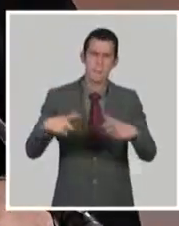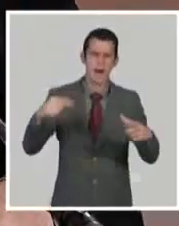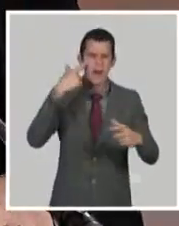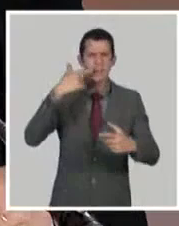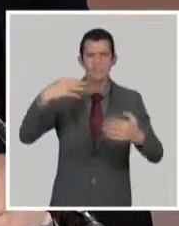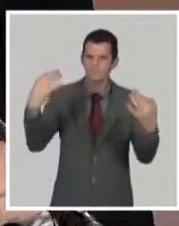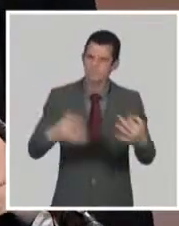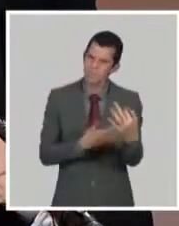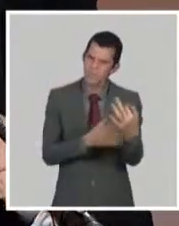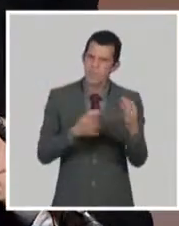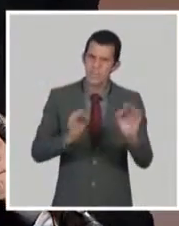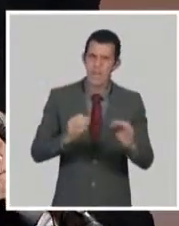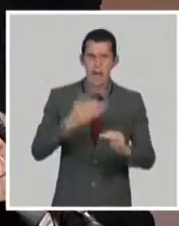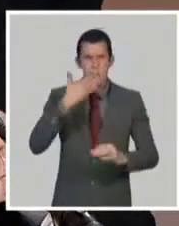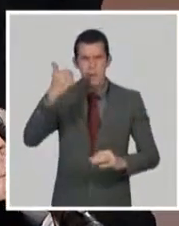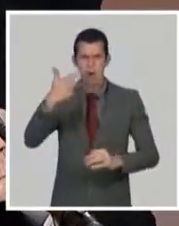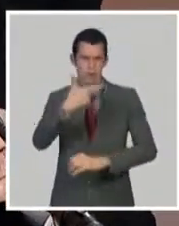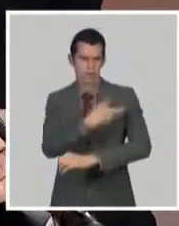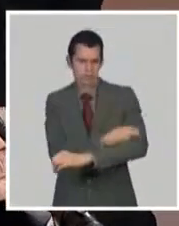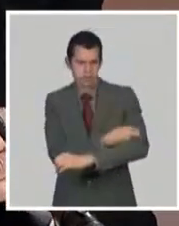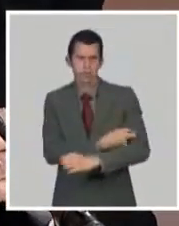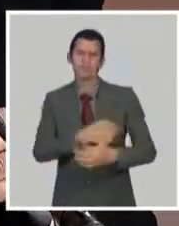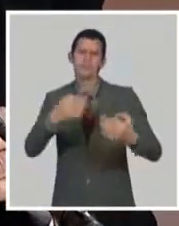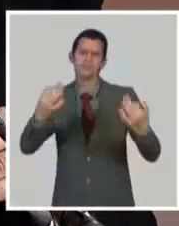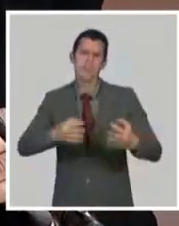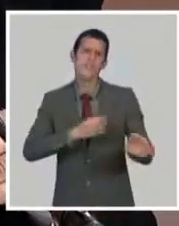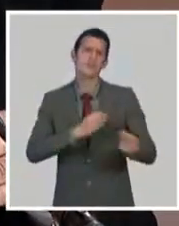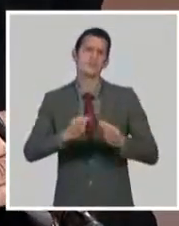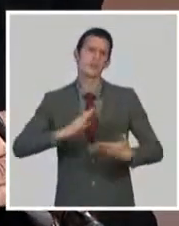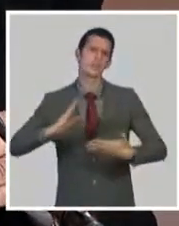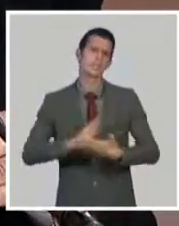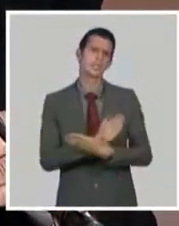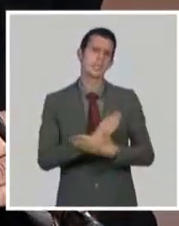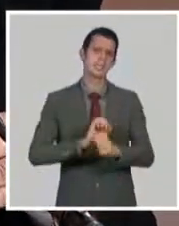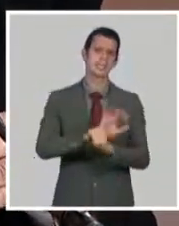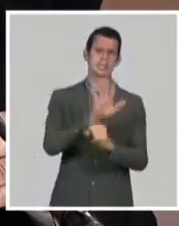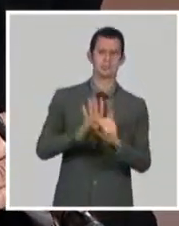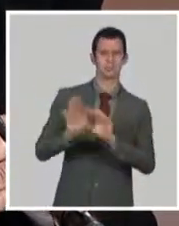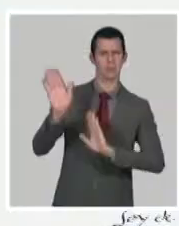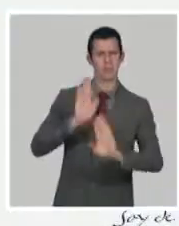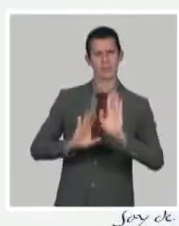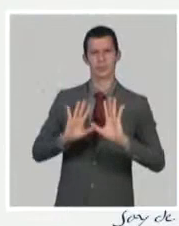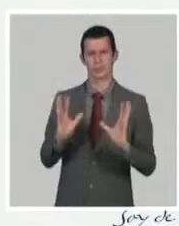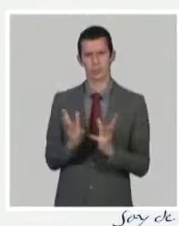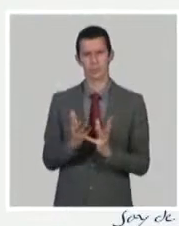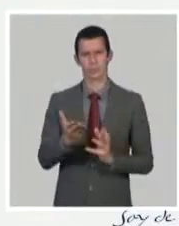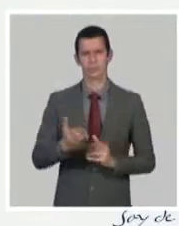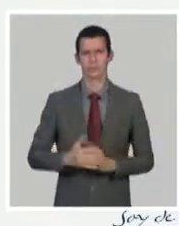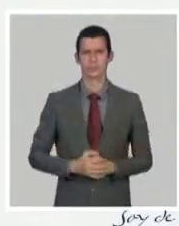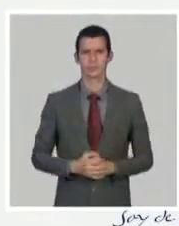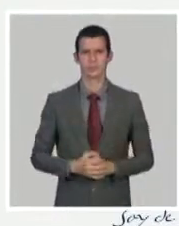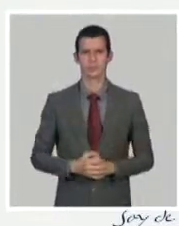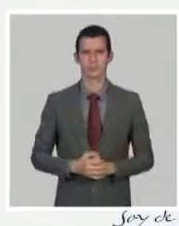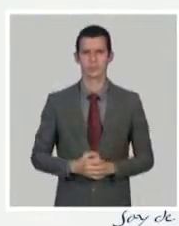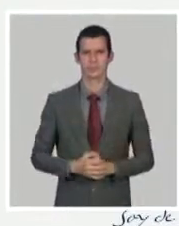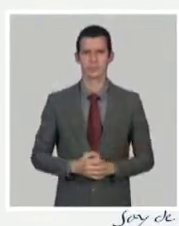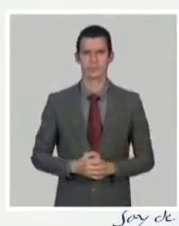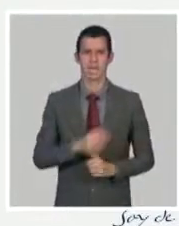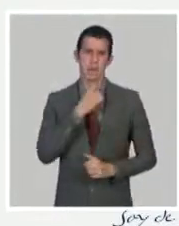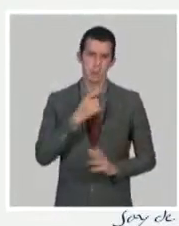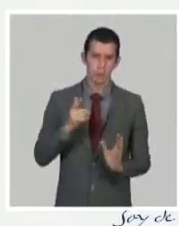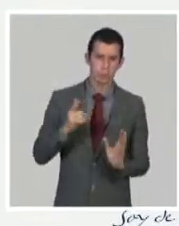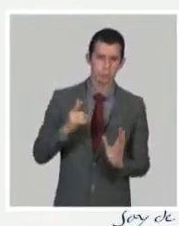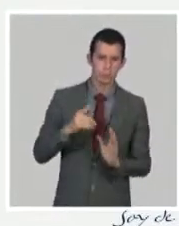santiagueros. Y por otra parte, la lámina también pretende un mensaje que pienso que es importante. Las investigaciones